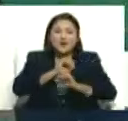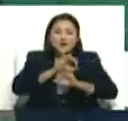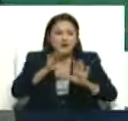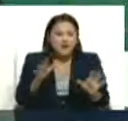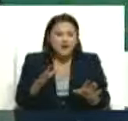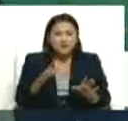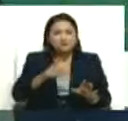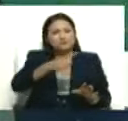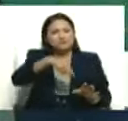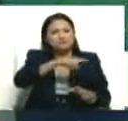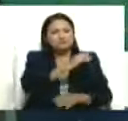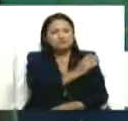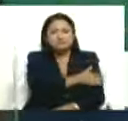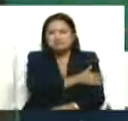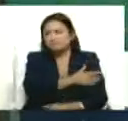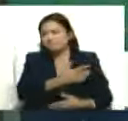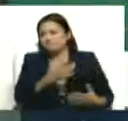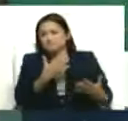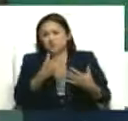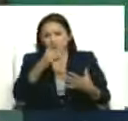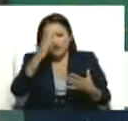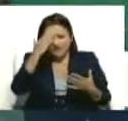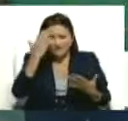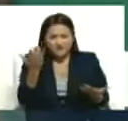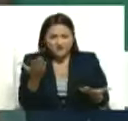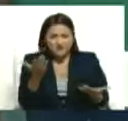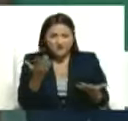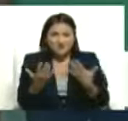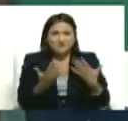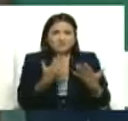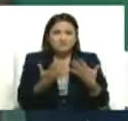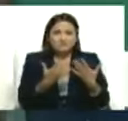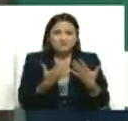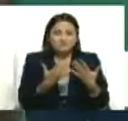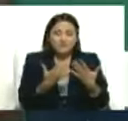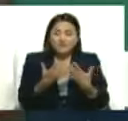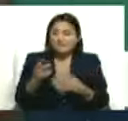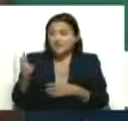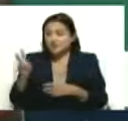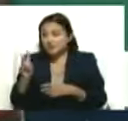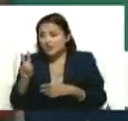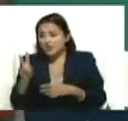van ellos. La disyuntiva es Venezuela o la ExxonMobil.